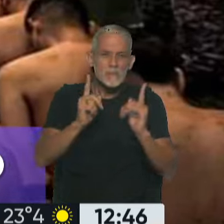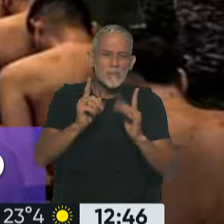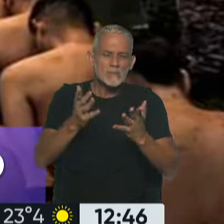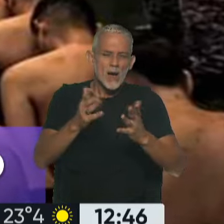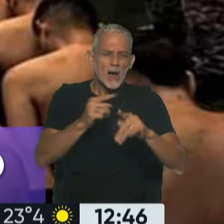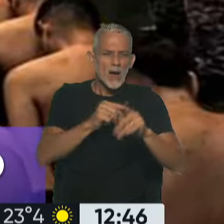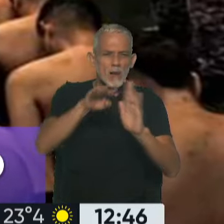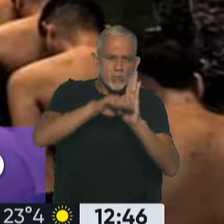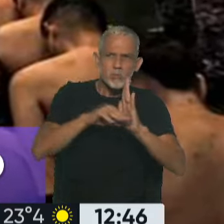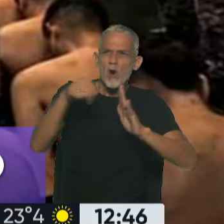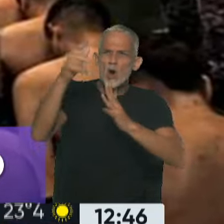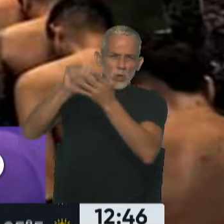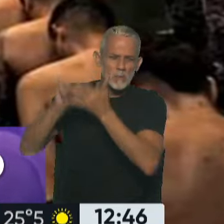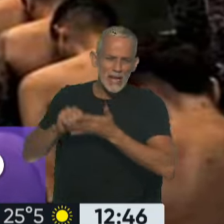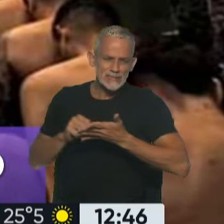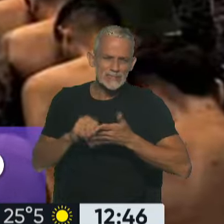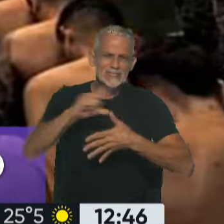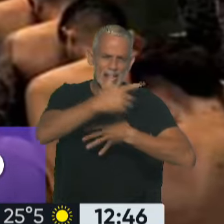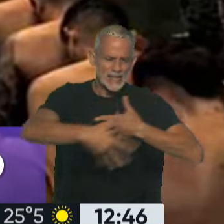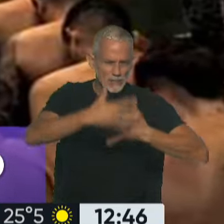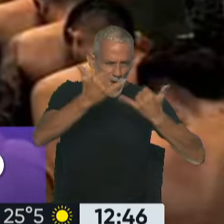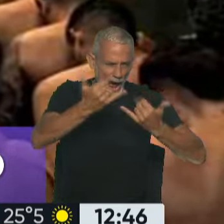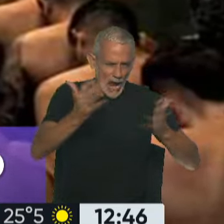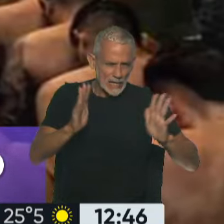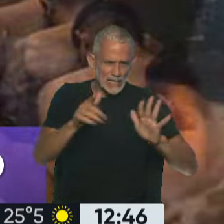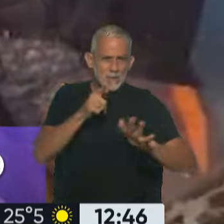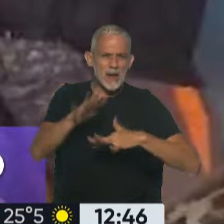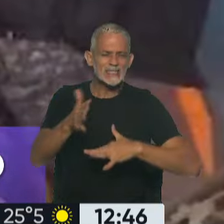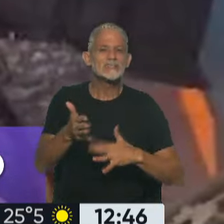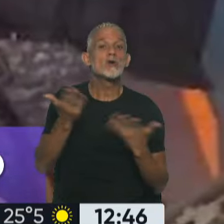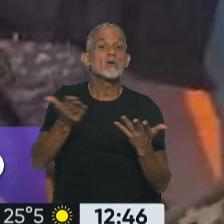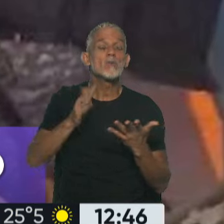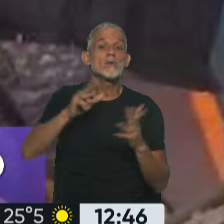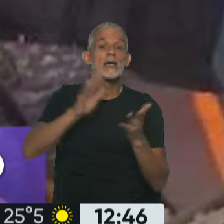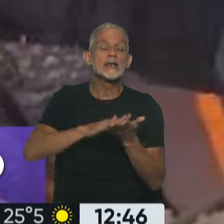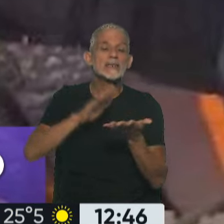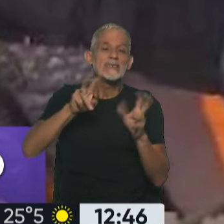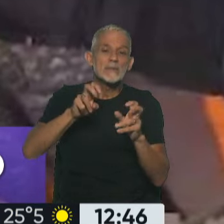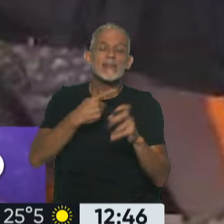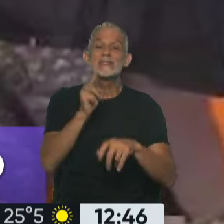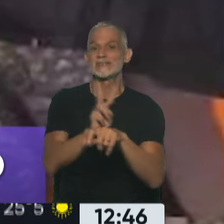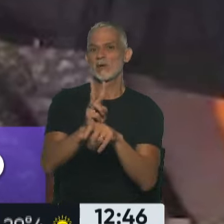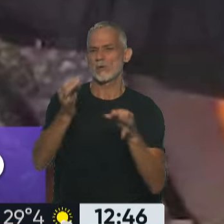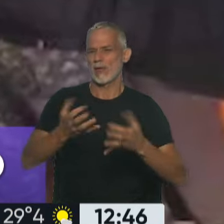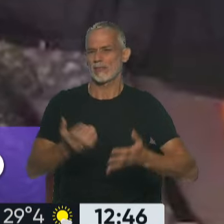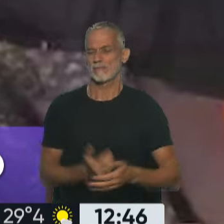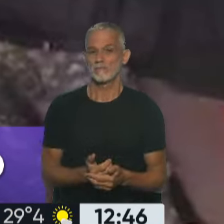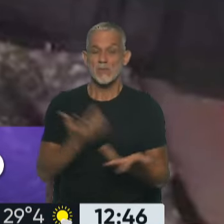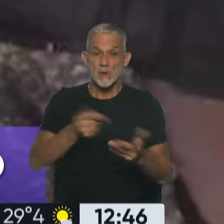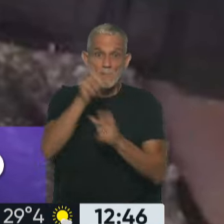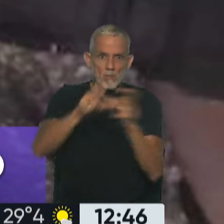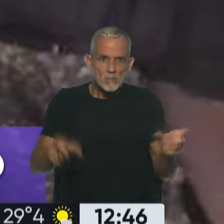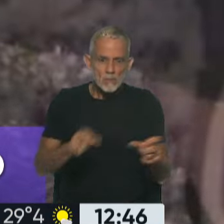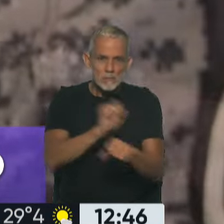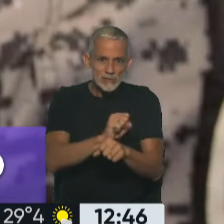que se aplican en otros países, sobre todo latinoamericanos, con cuestiones de seguridad. Es decir, los internos tienen que estar en